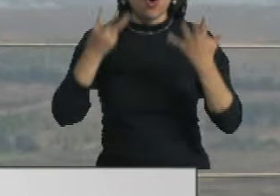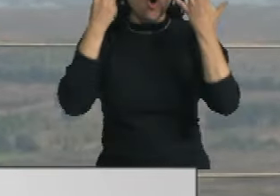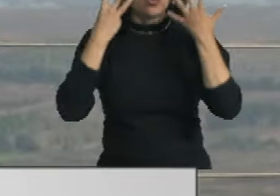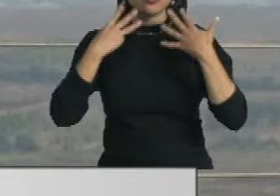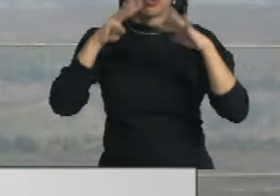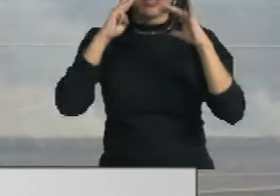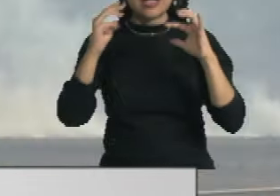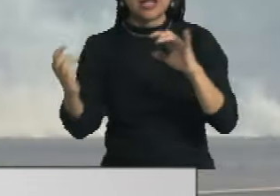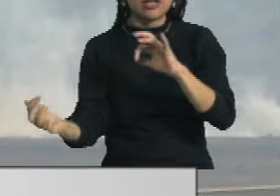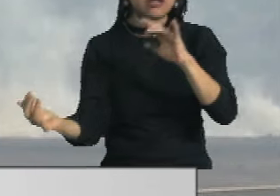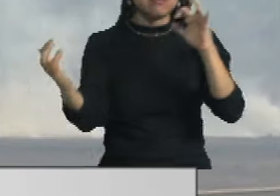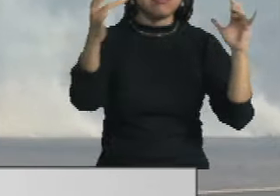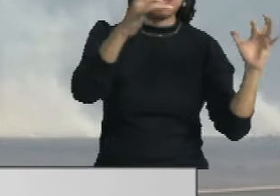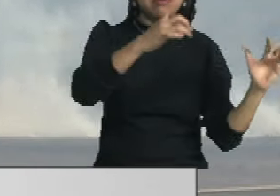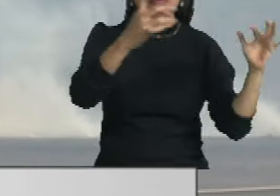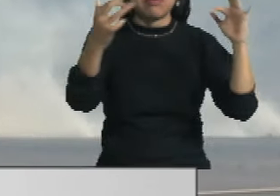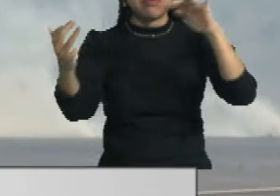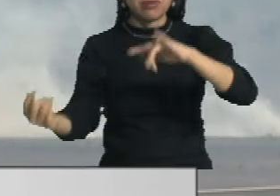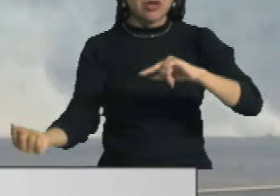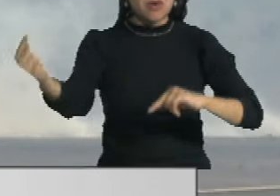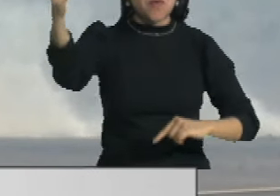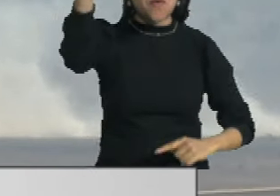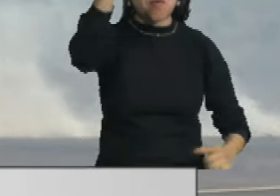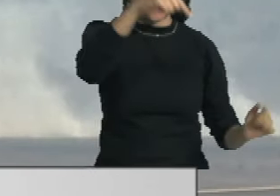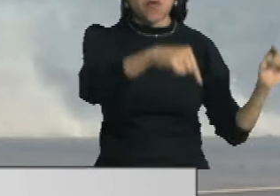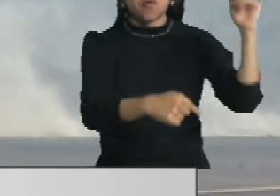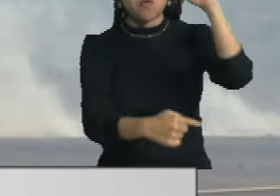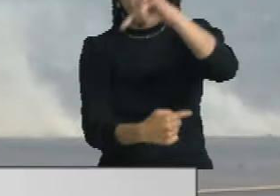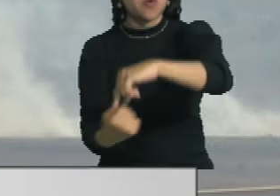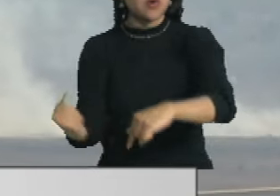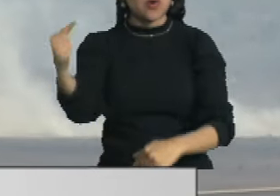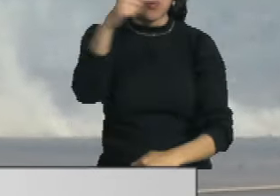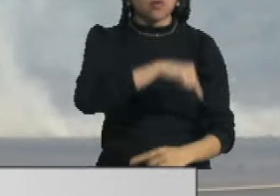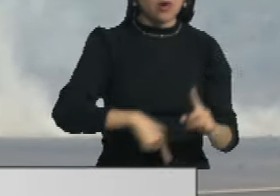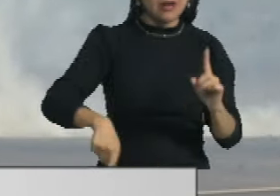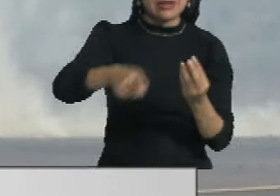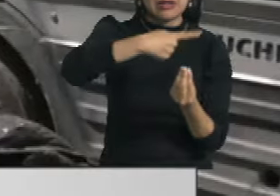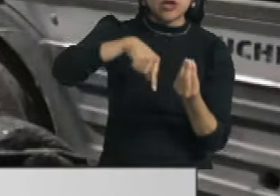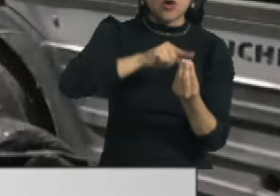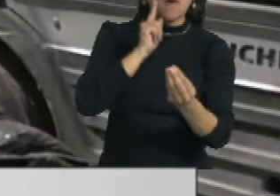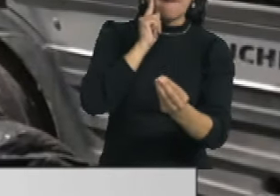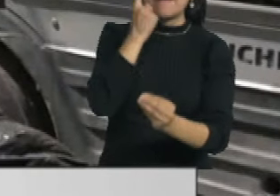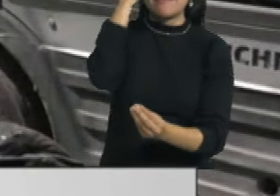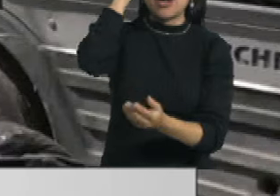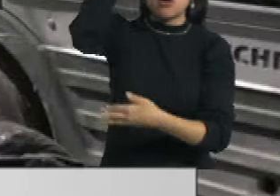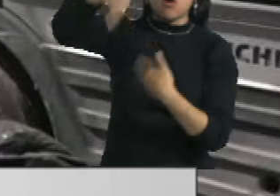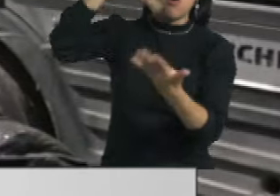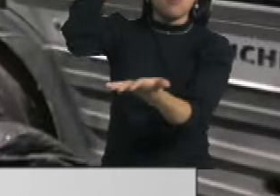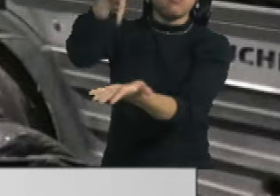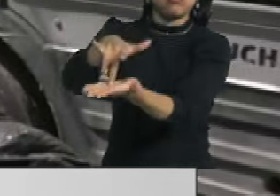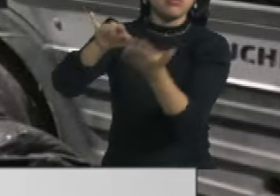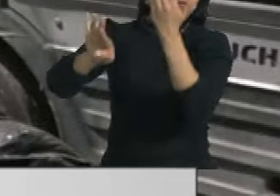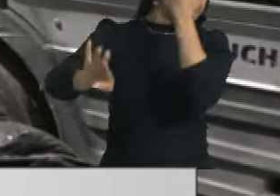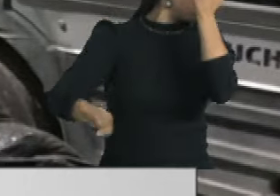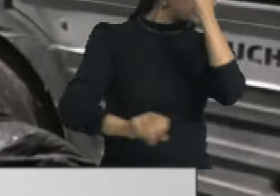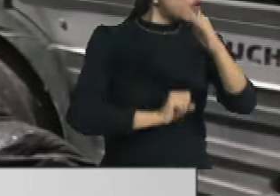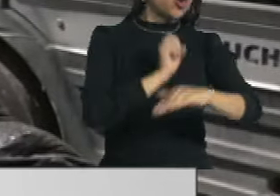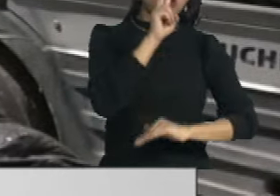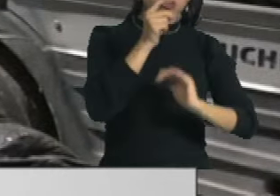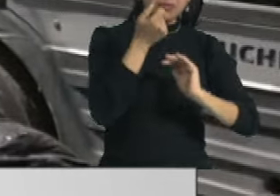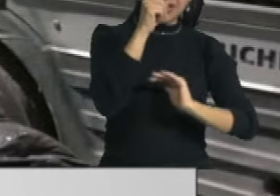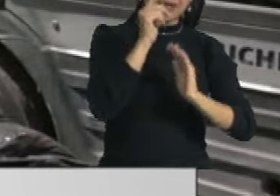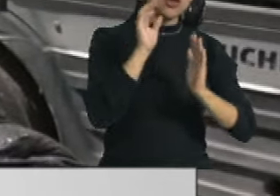por primera vez las fuerzas israelíes lanzaron el primer ataque al centro de Beirut desde 2006, en el que murieron al